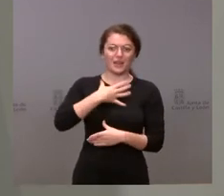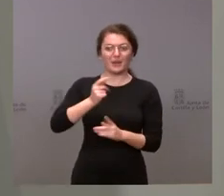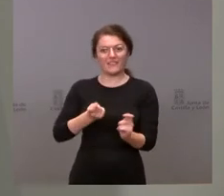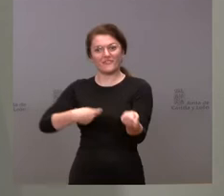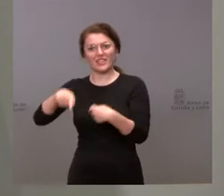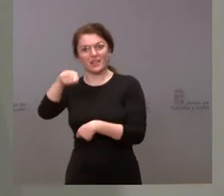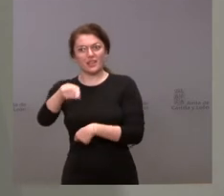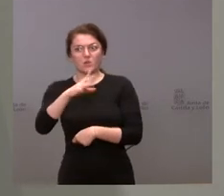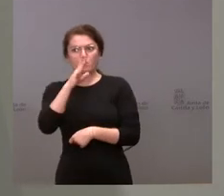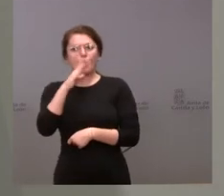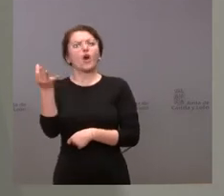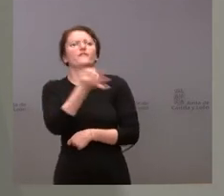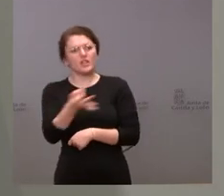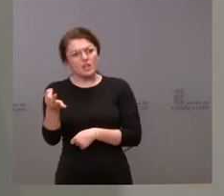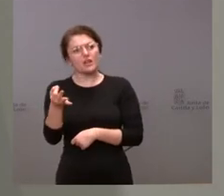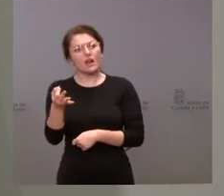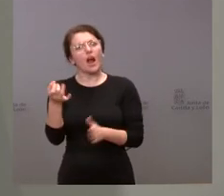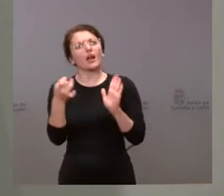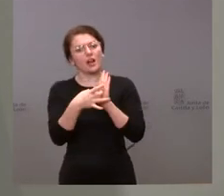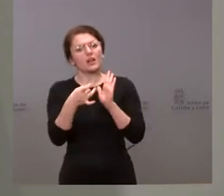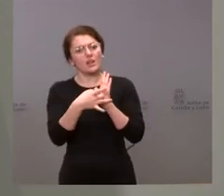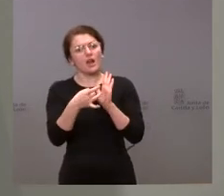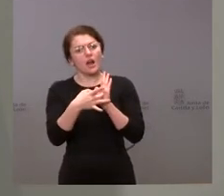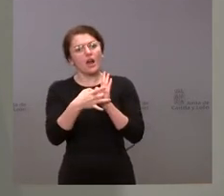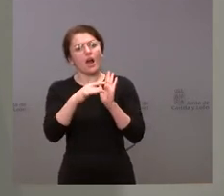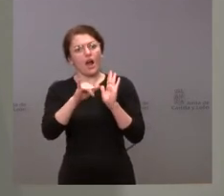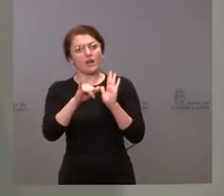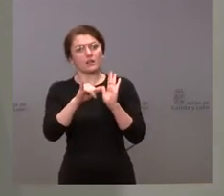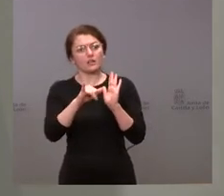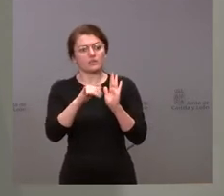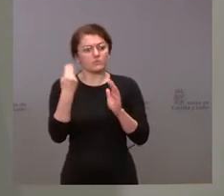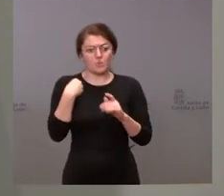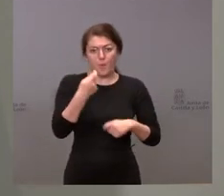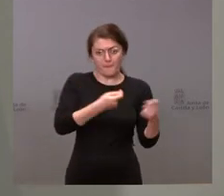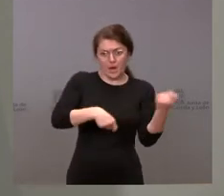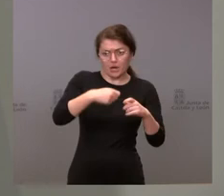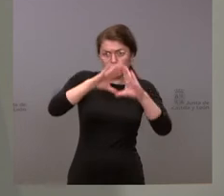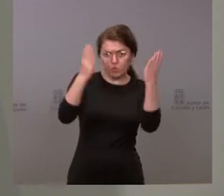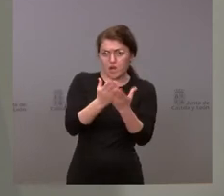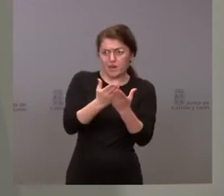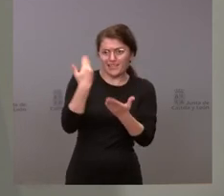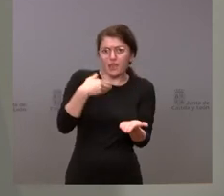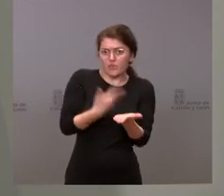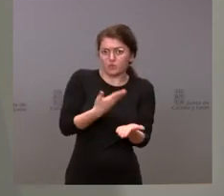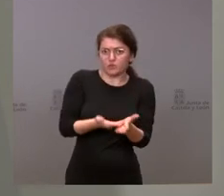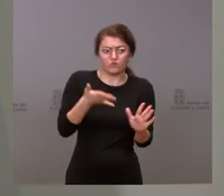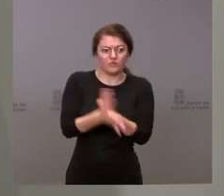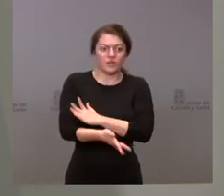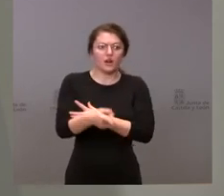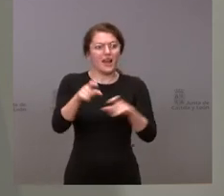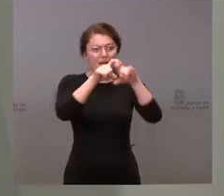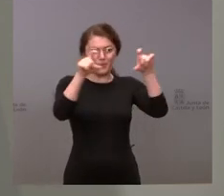eficiencia y competencia y calidad que han demostrado los mercados internacionales y por tanto va a suponer una ocasión para el crecimiento de las empresas